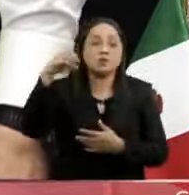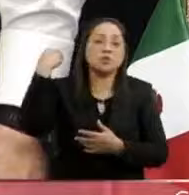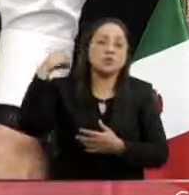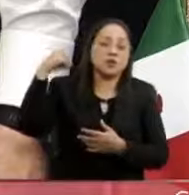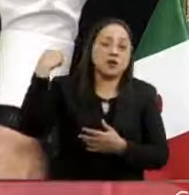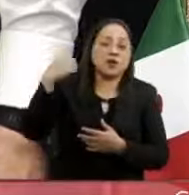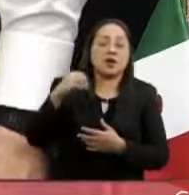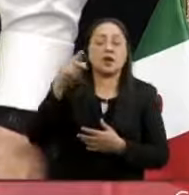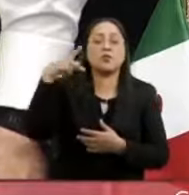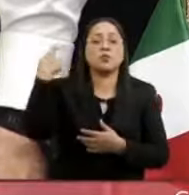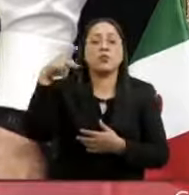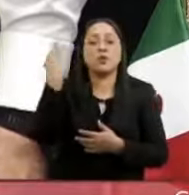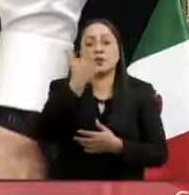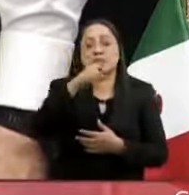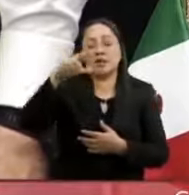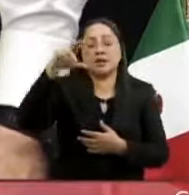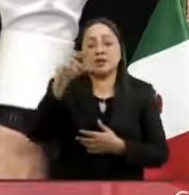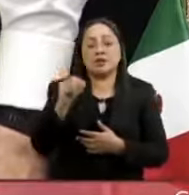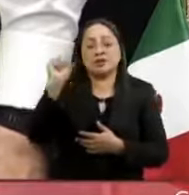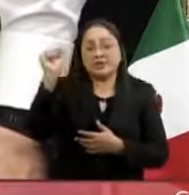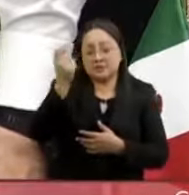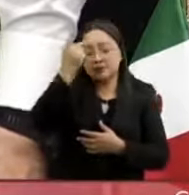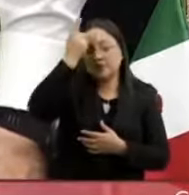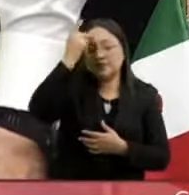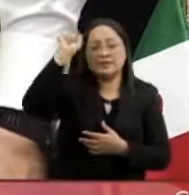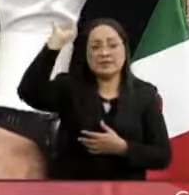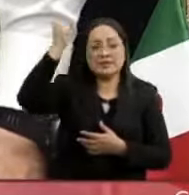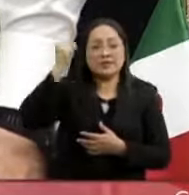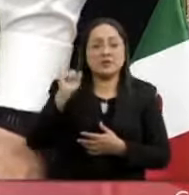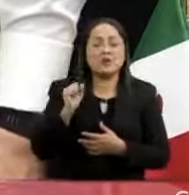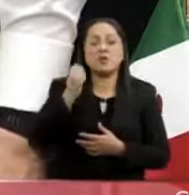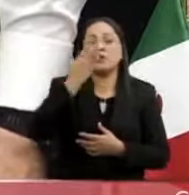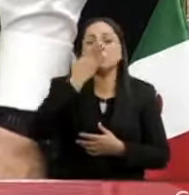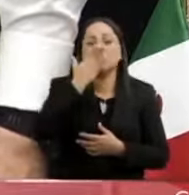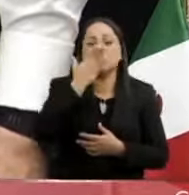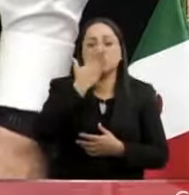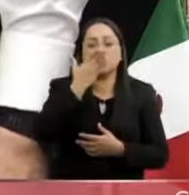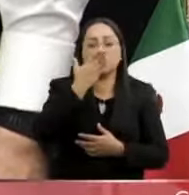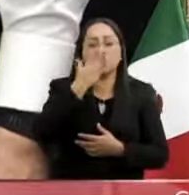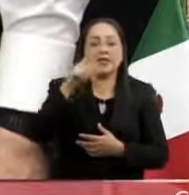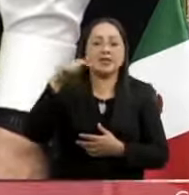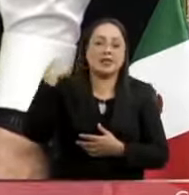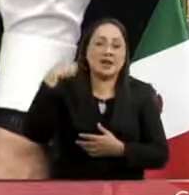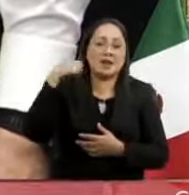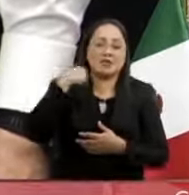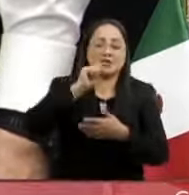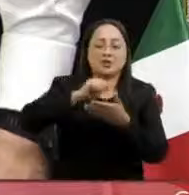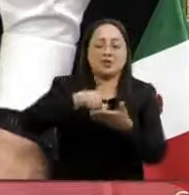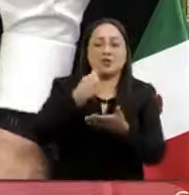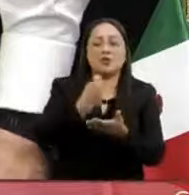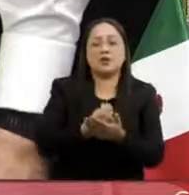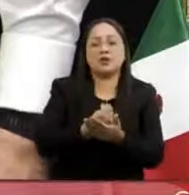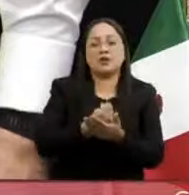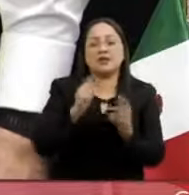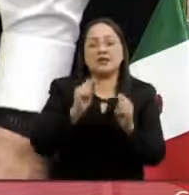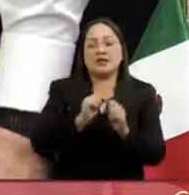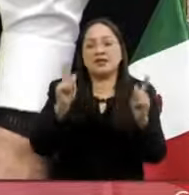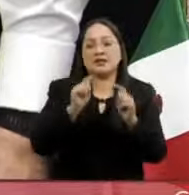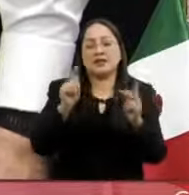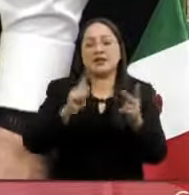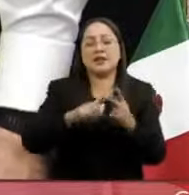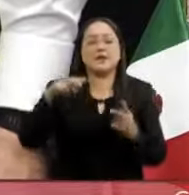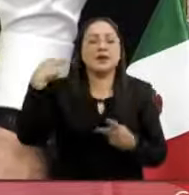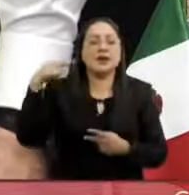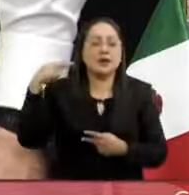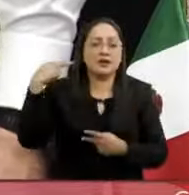Oaxaca, Puebla, Quintana Roo, San Luis Potosí, Sinaloa, Sonora, Tabasco, Tamaulipas, Tlaxcala,